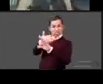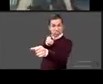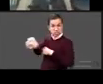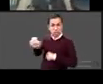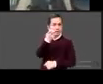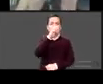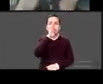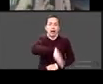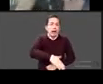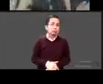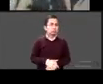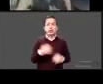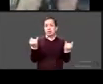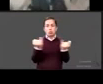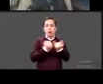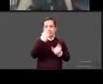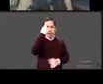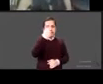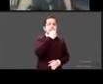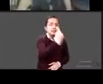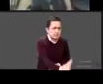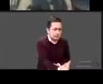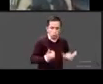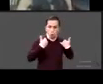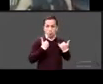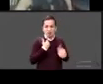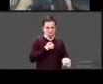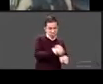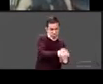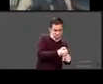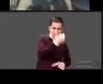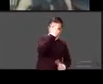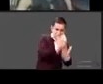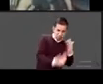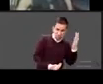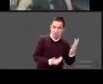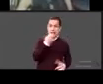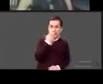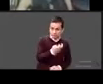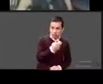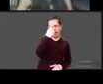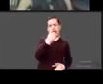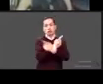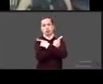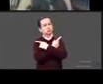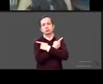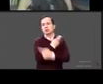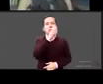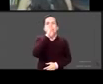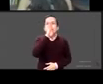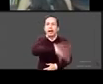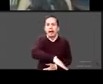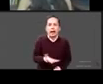de violencia o como de educación o cualquier otra forma o cualquier otro propósito, nos lleva a dejar este mensaje claro